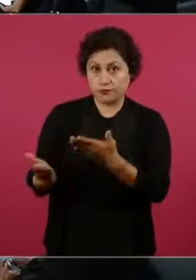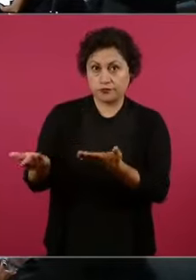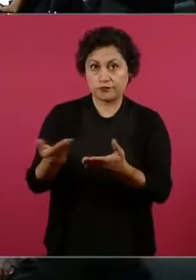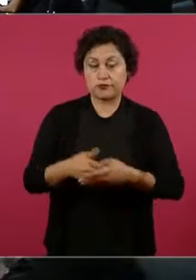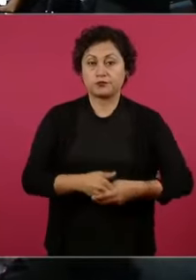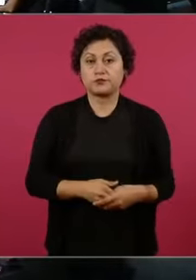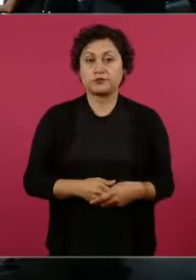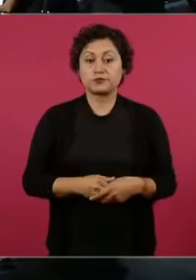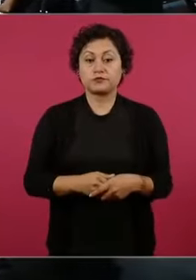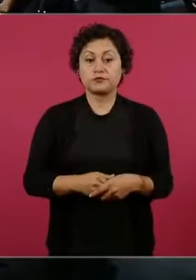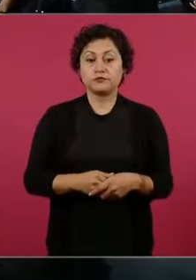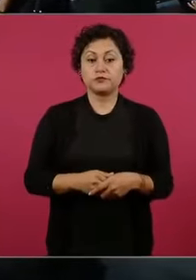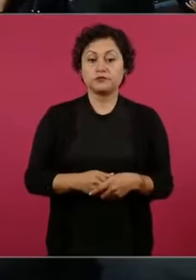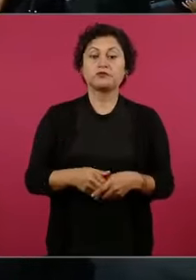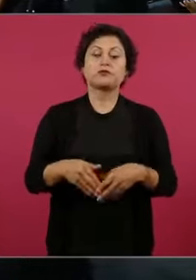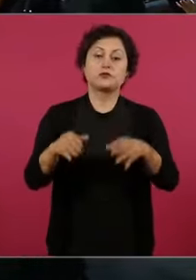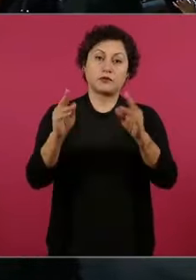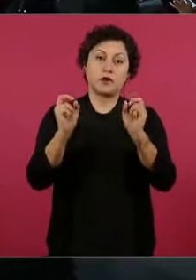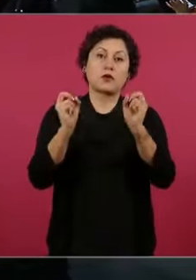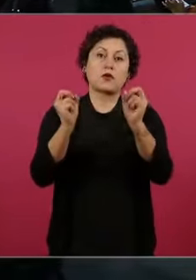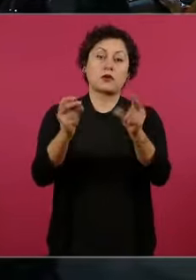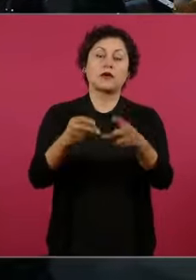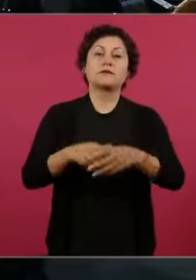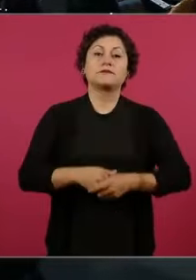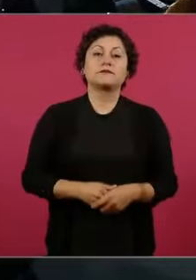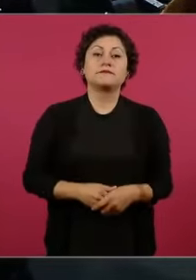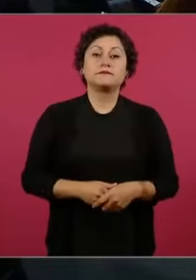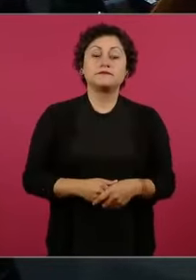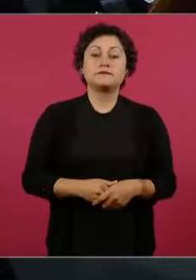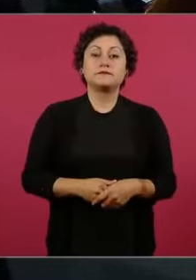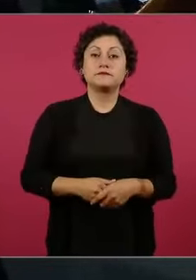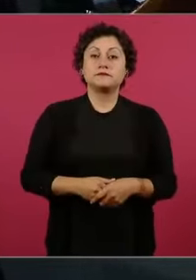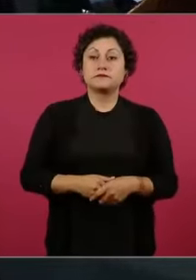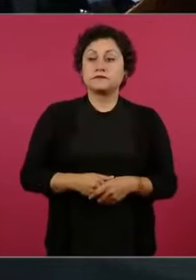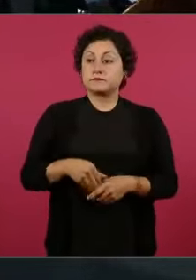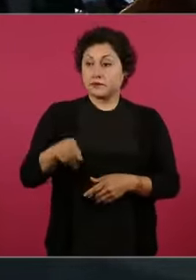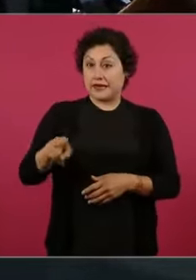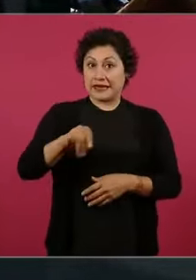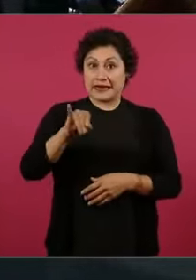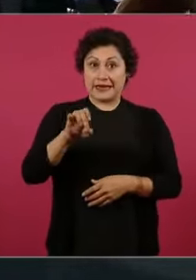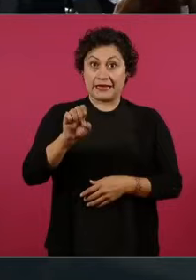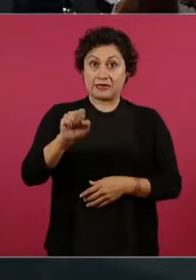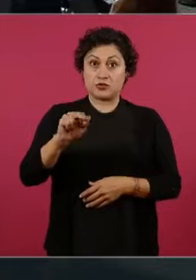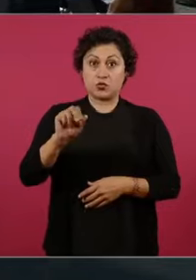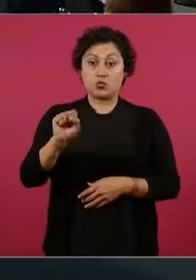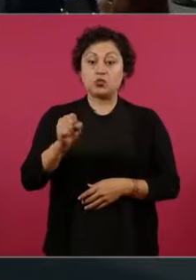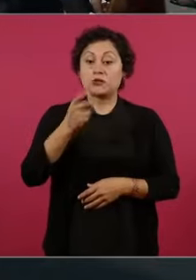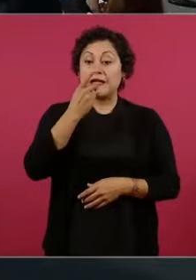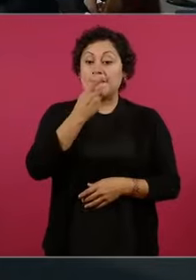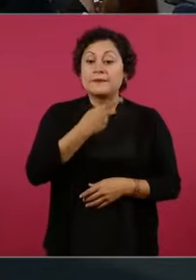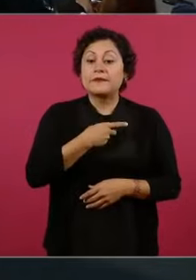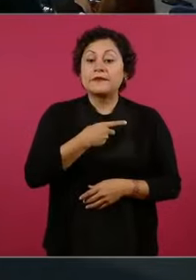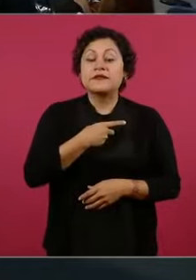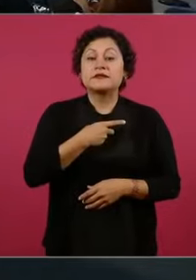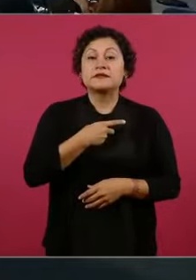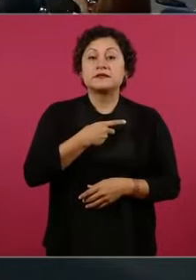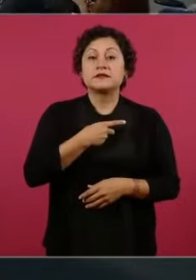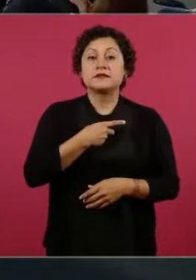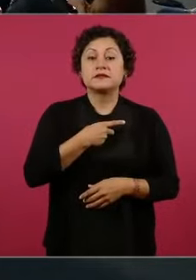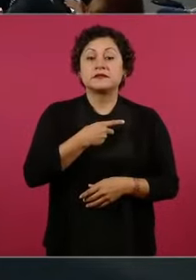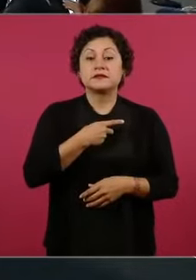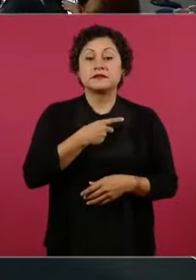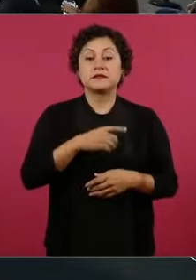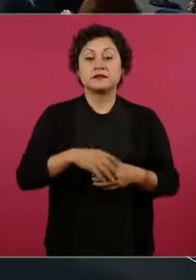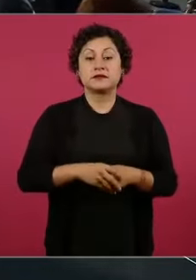Ah, muy bien. Bueno, lo que me comenta aquí Jesús es que ya en